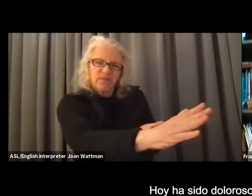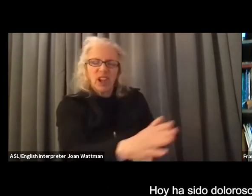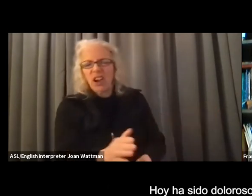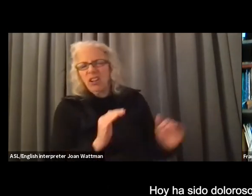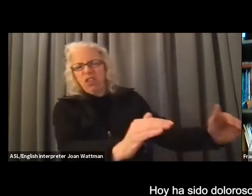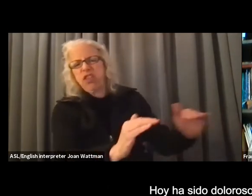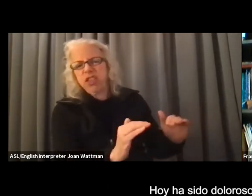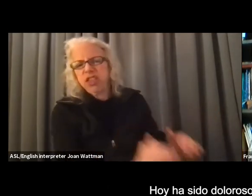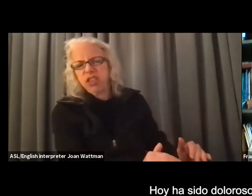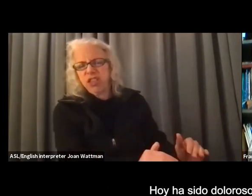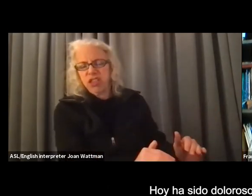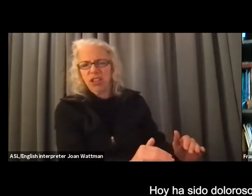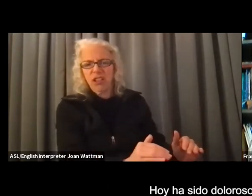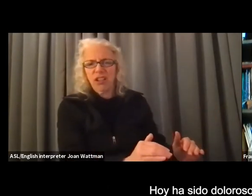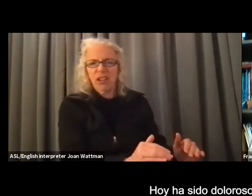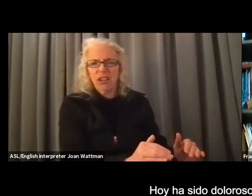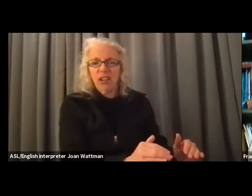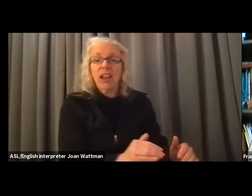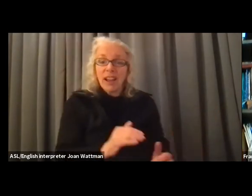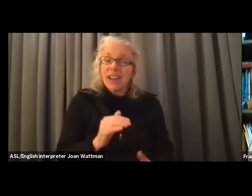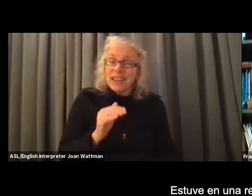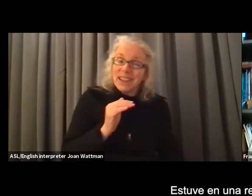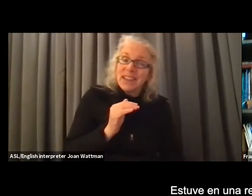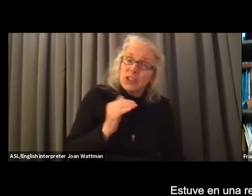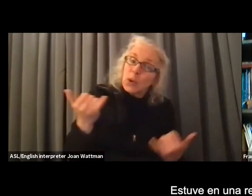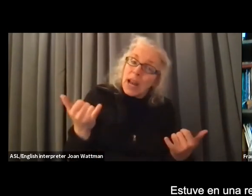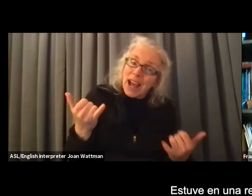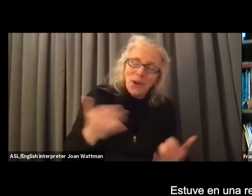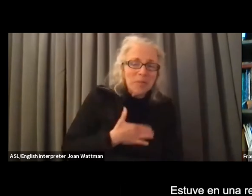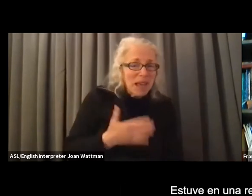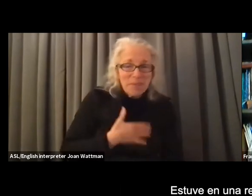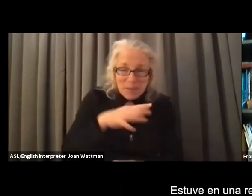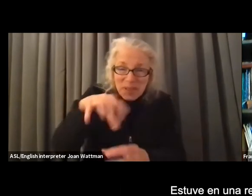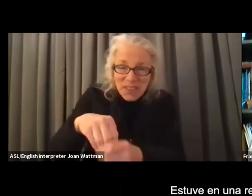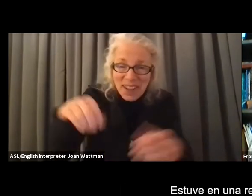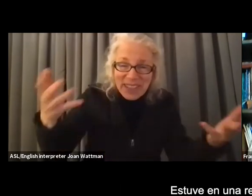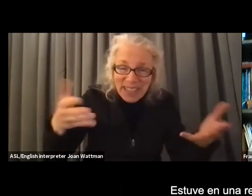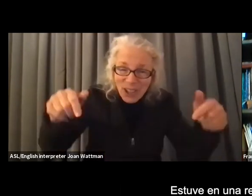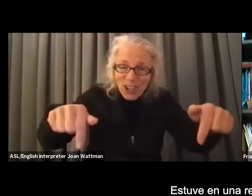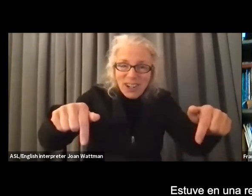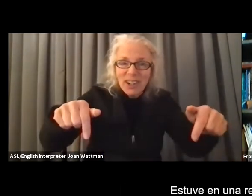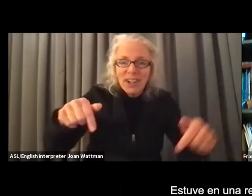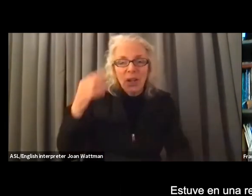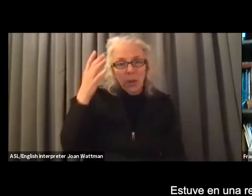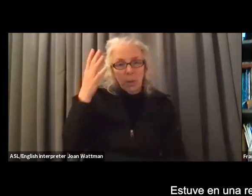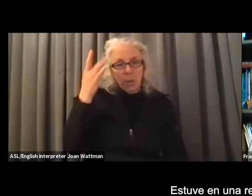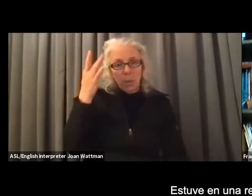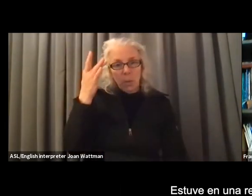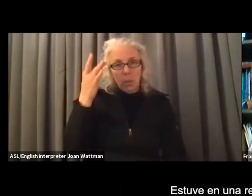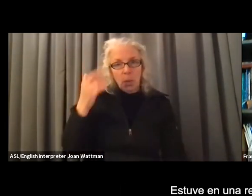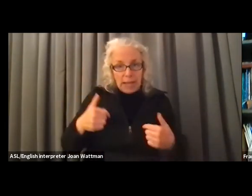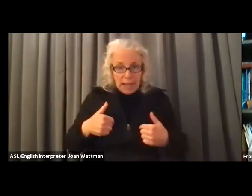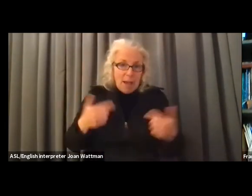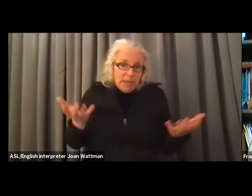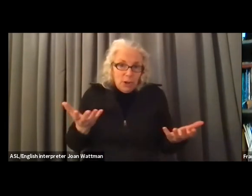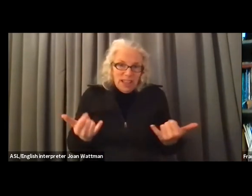aquí hablando con ustedes en la mañana, estaba en una reunión con la Comisión Interamericana de Derechos Humanos